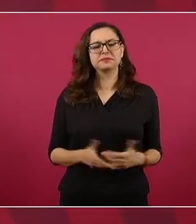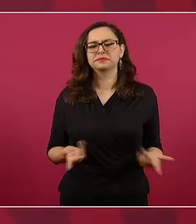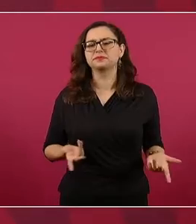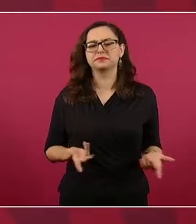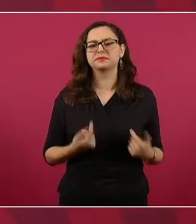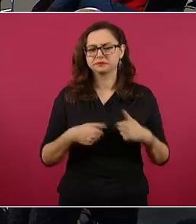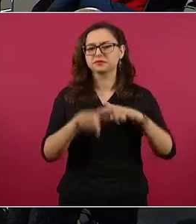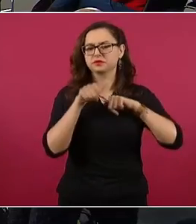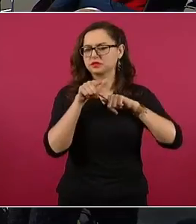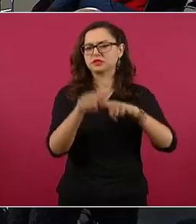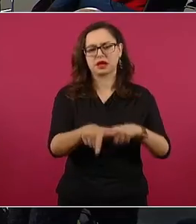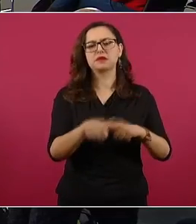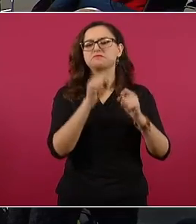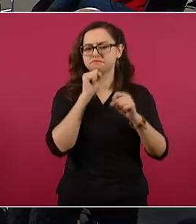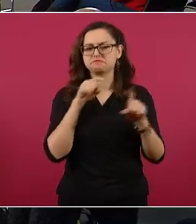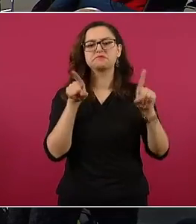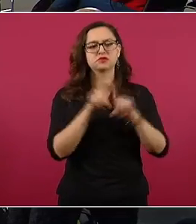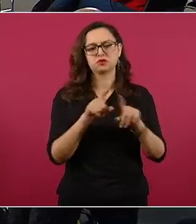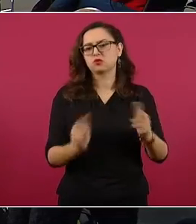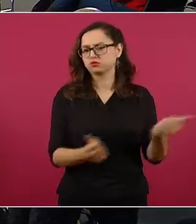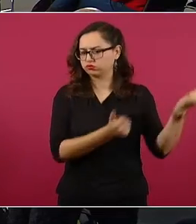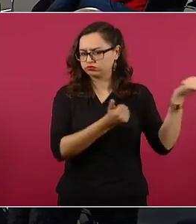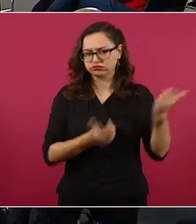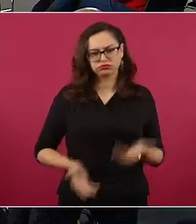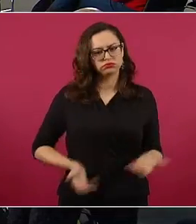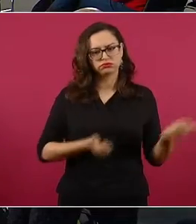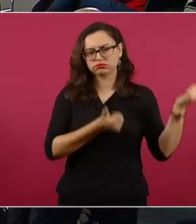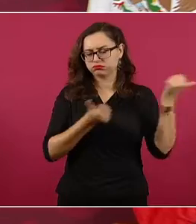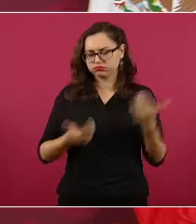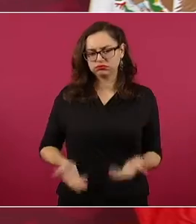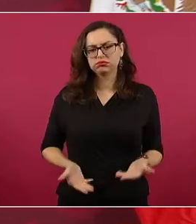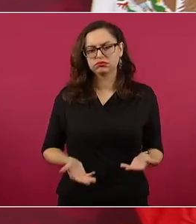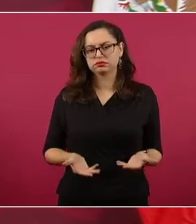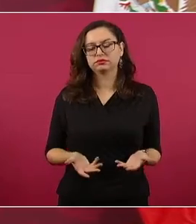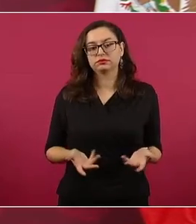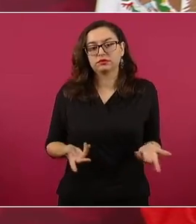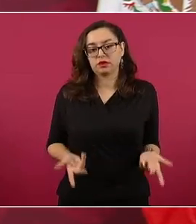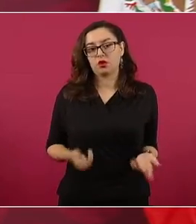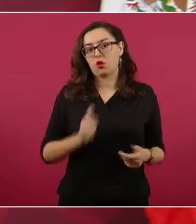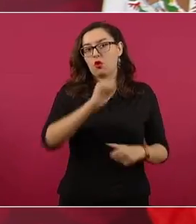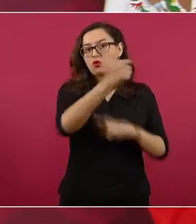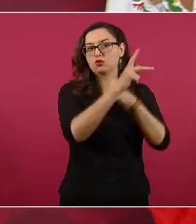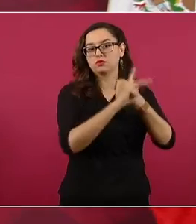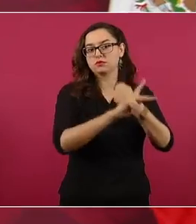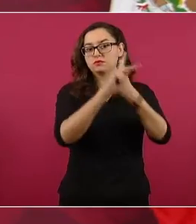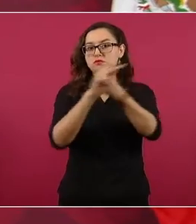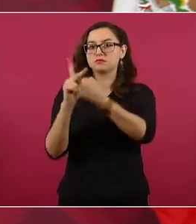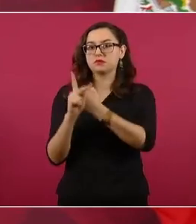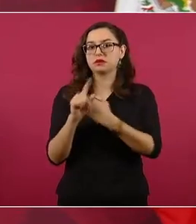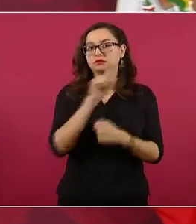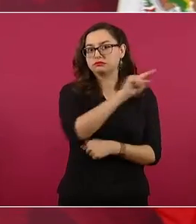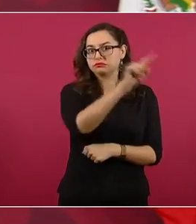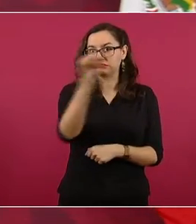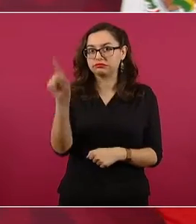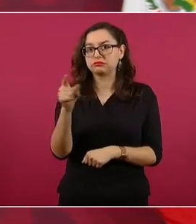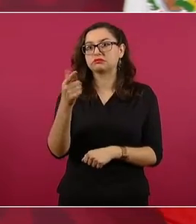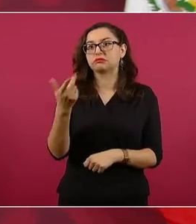comercial de importación que tienen los que producen de